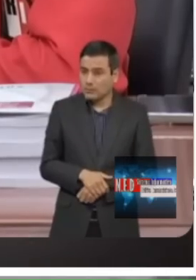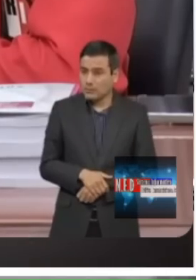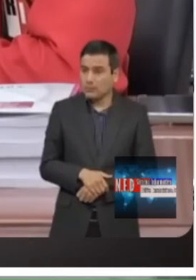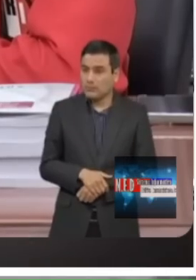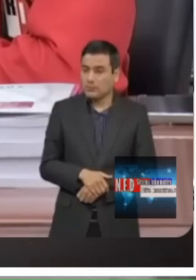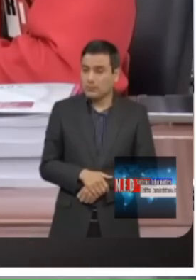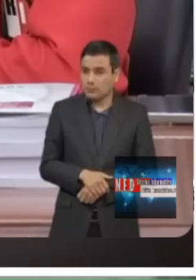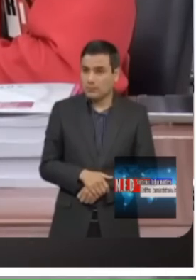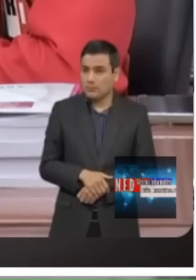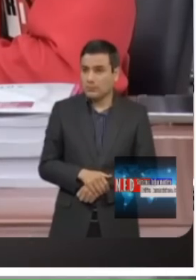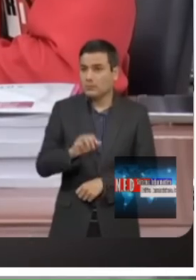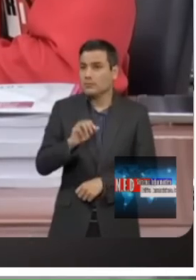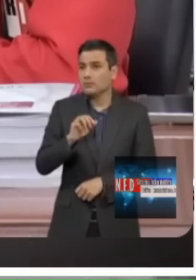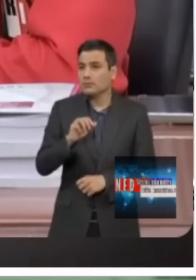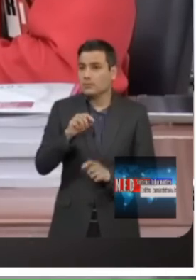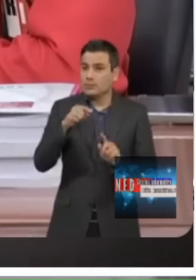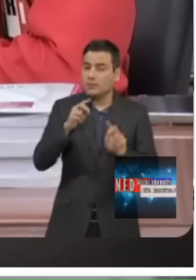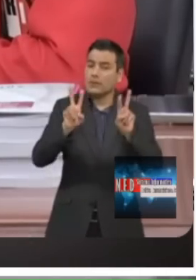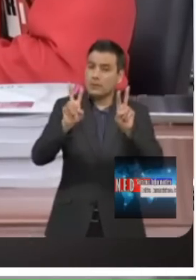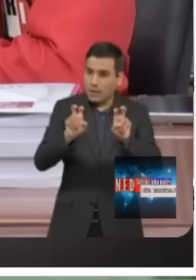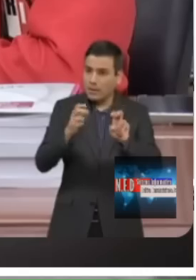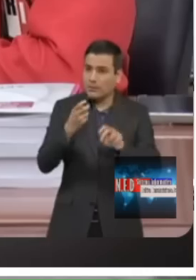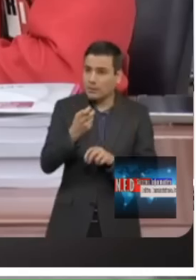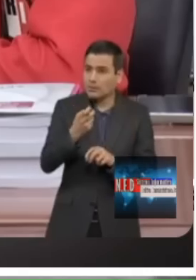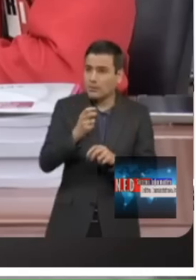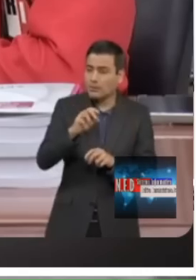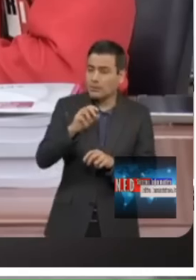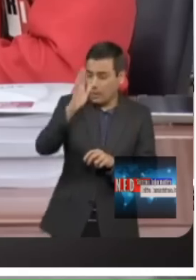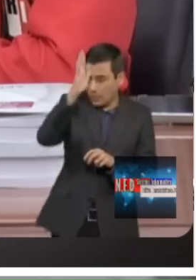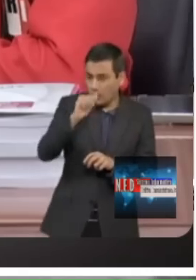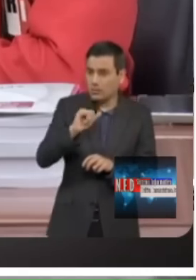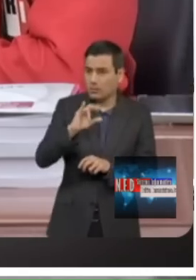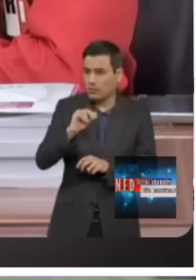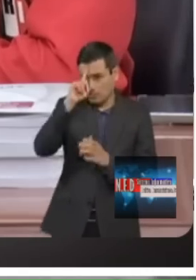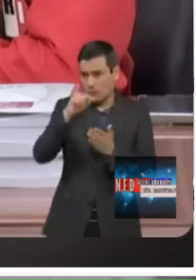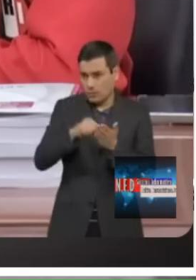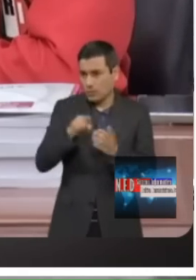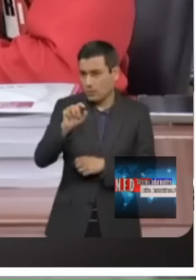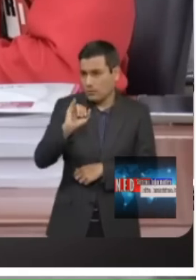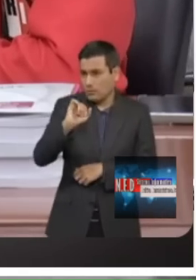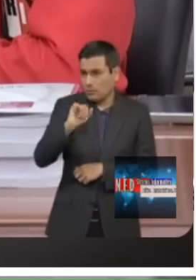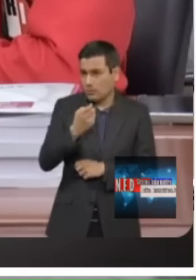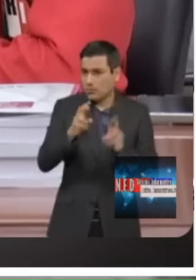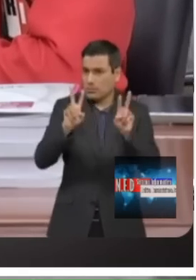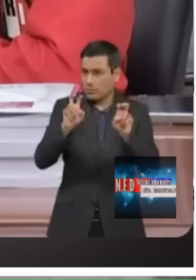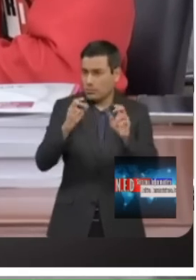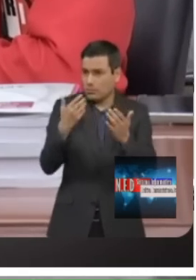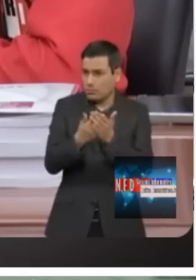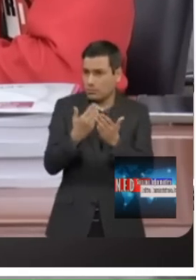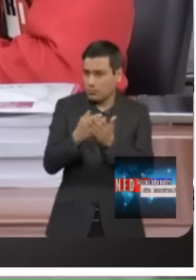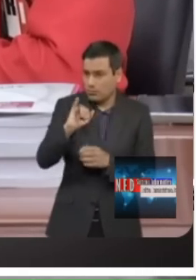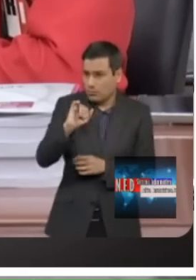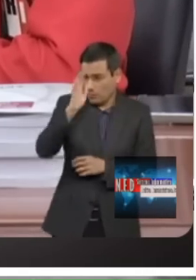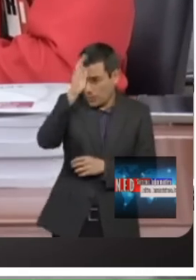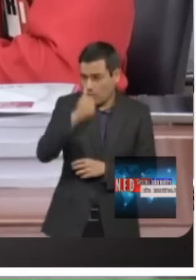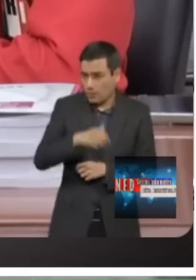dio, amigos y amigas, donde también intervino el representante del MC por sus spots agresivos